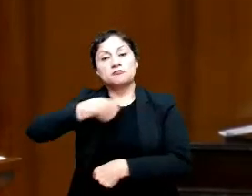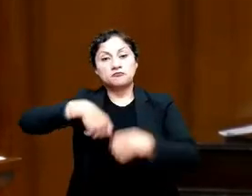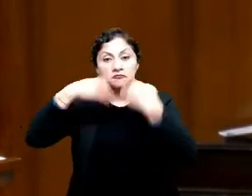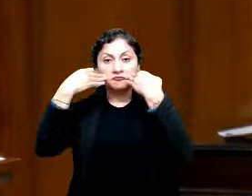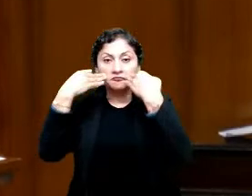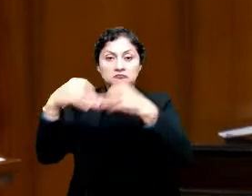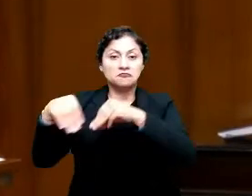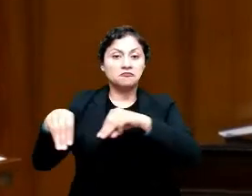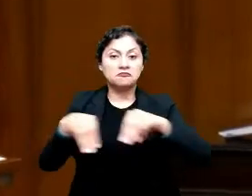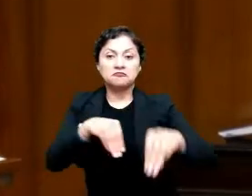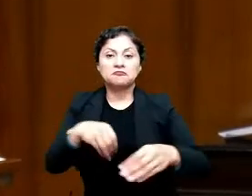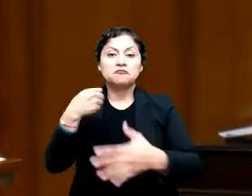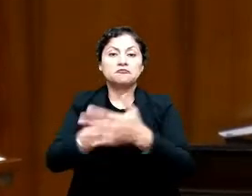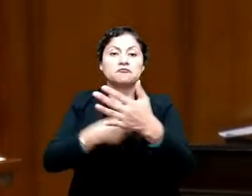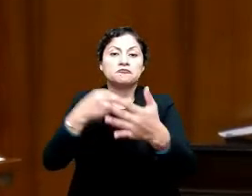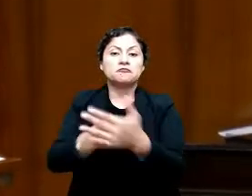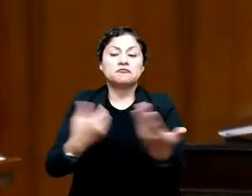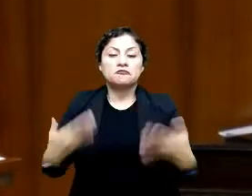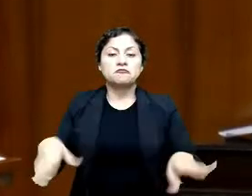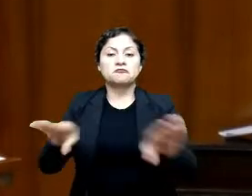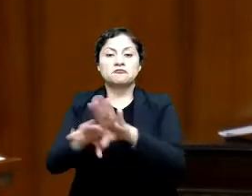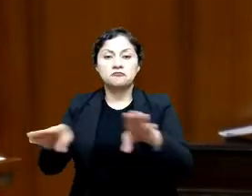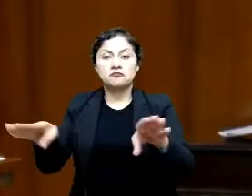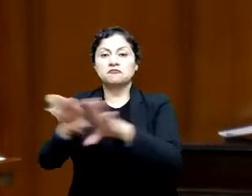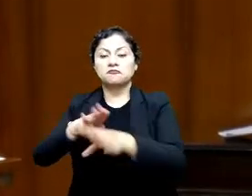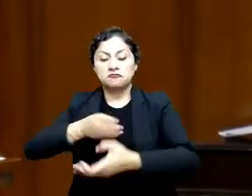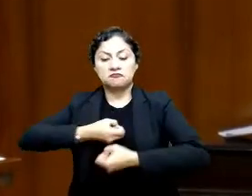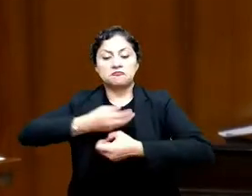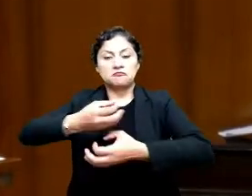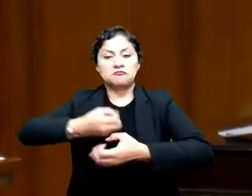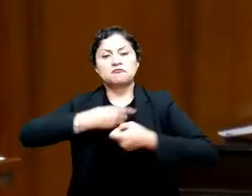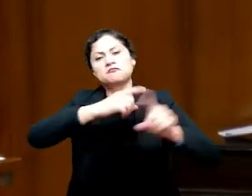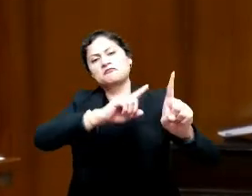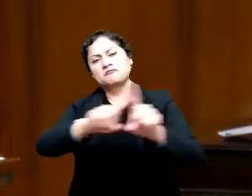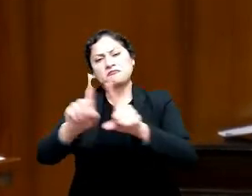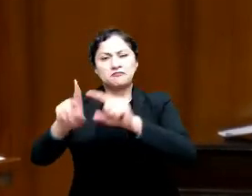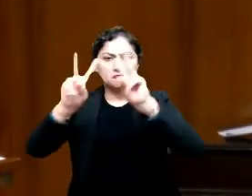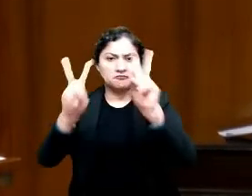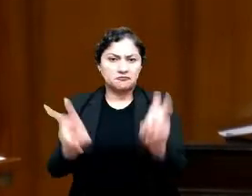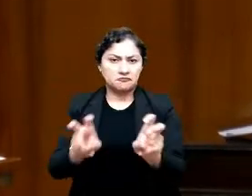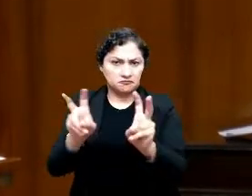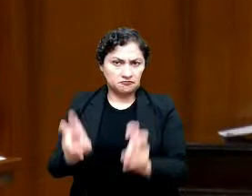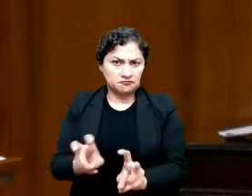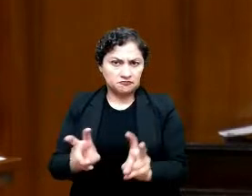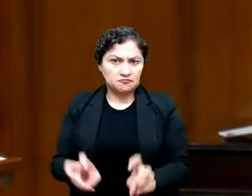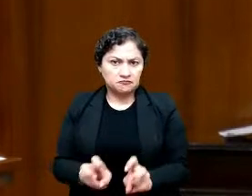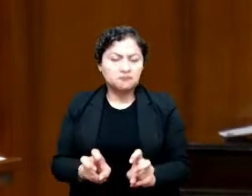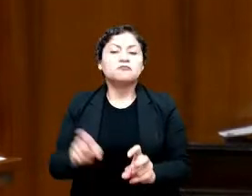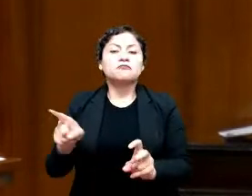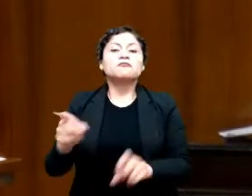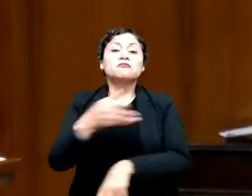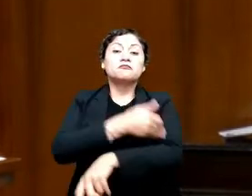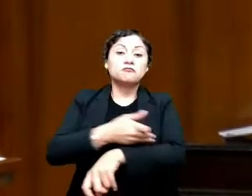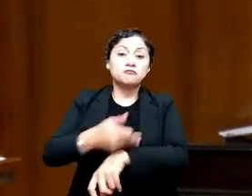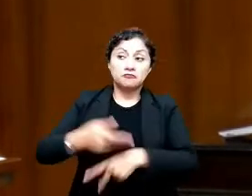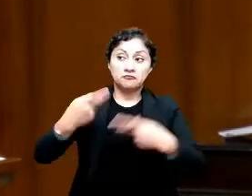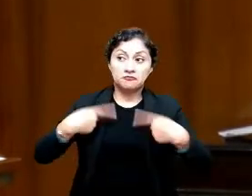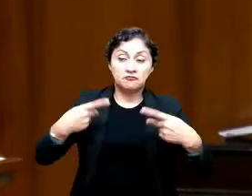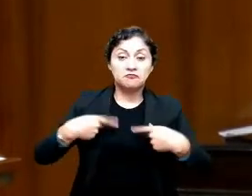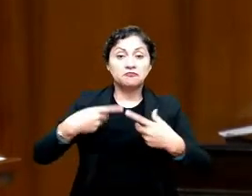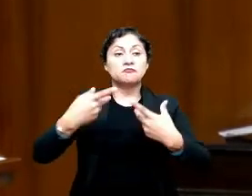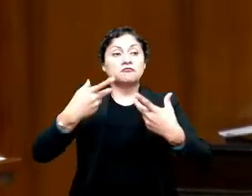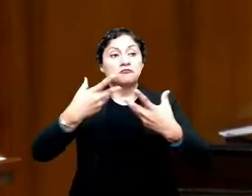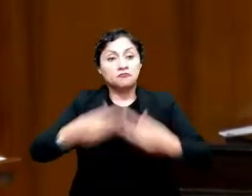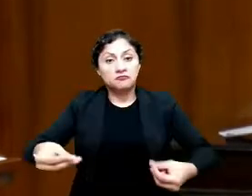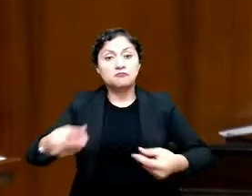movilizaciones, manifestaciones con motivos diversos, con familiares de personas desaparecidas,